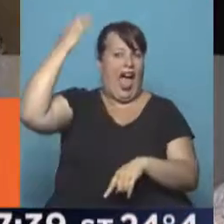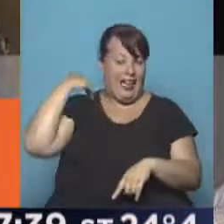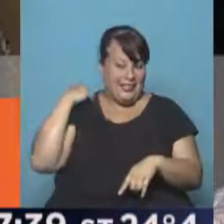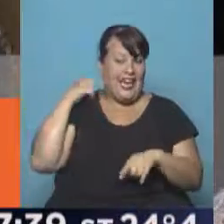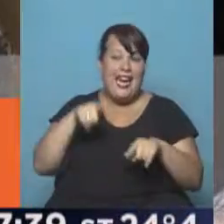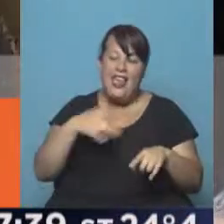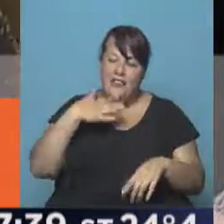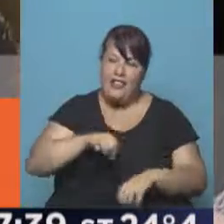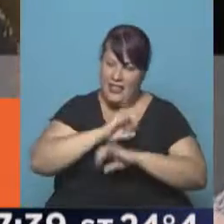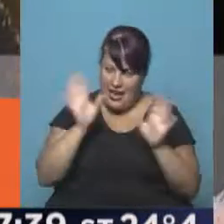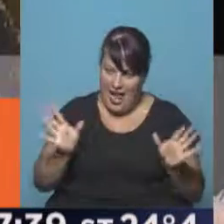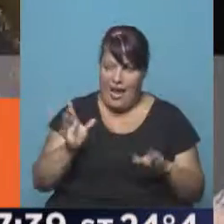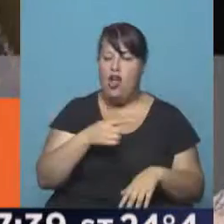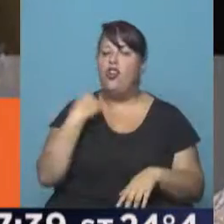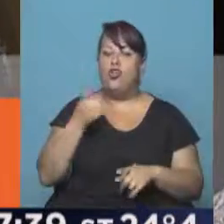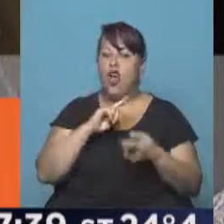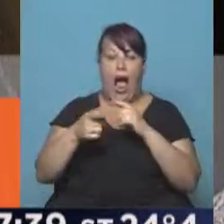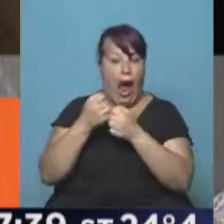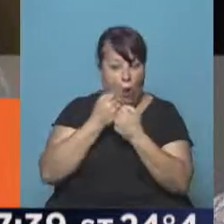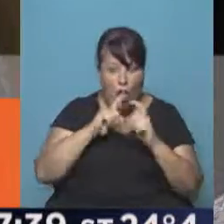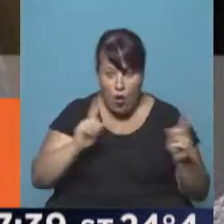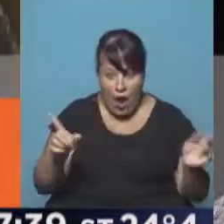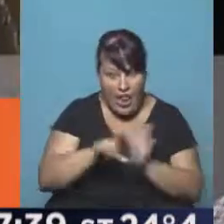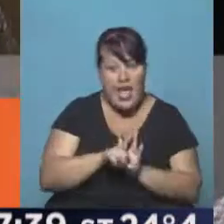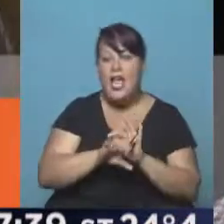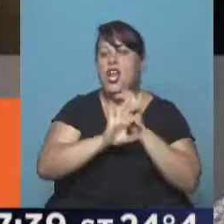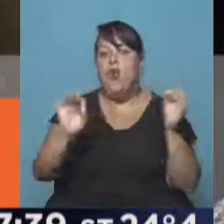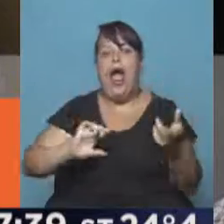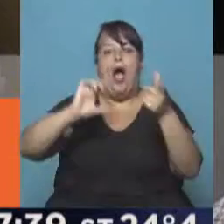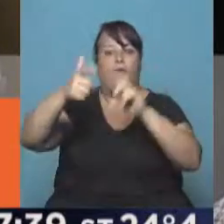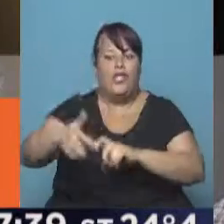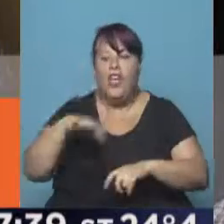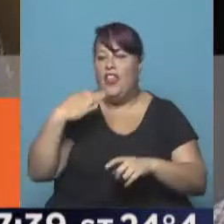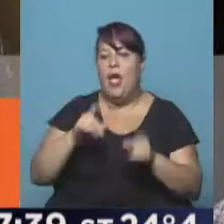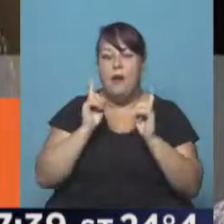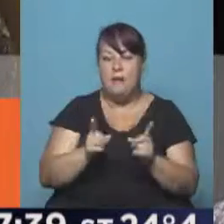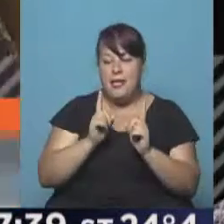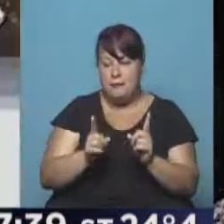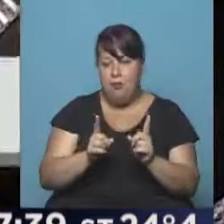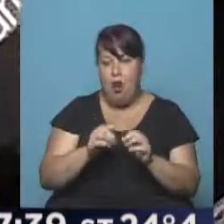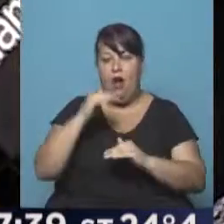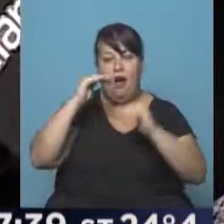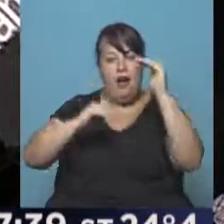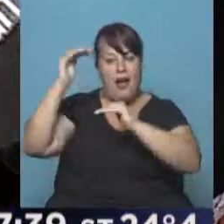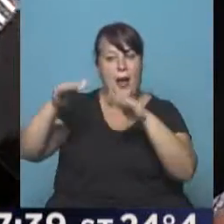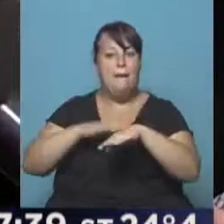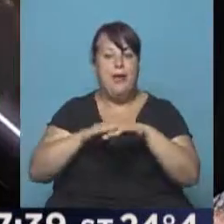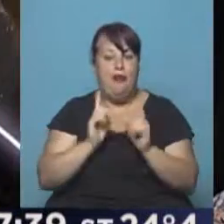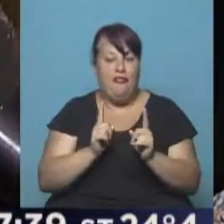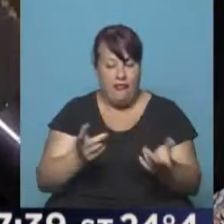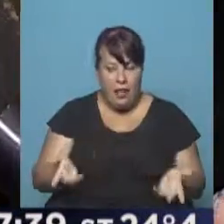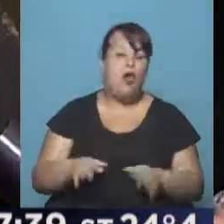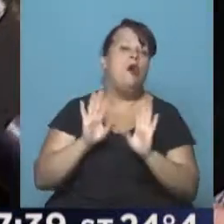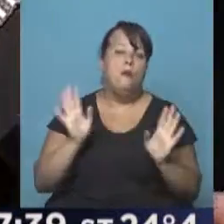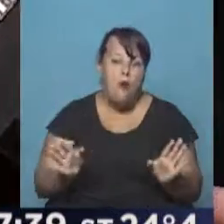Eso hay que entenderlo. Si nosotros no logramos sancionar ninguna ley, no iba a haber ninguna actualización, iban a seguir las escalas y los mínimos vigentes. Por